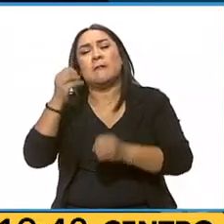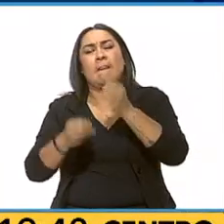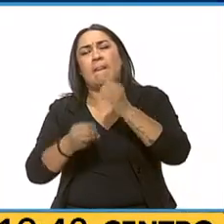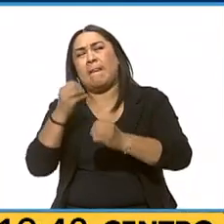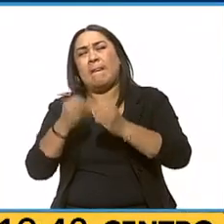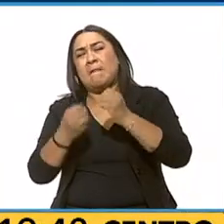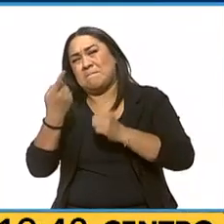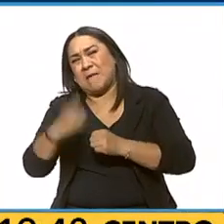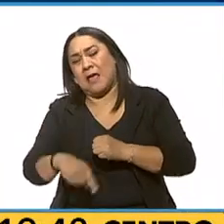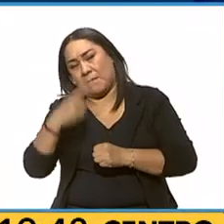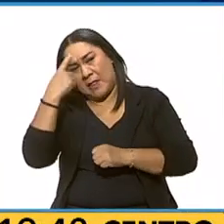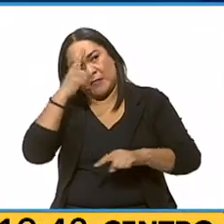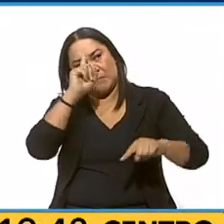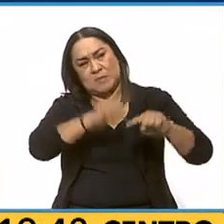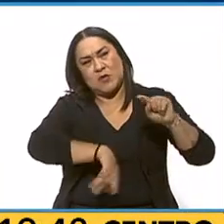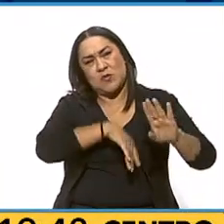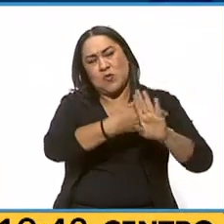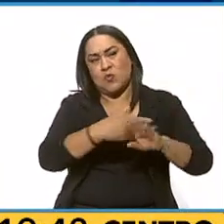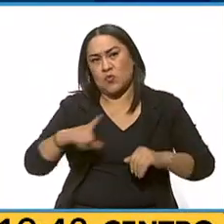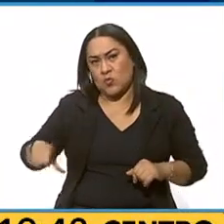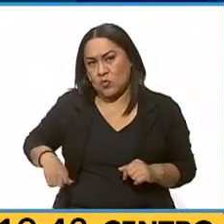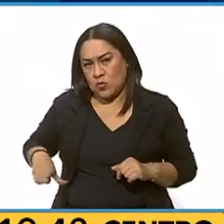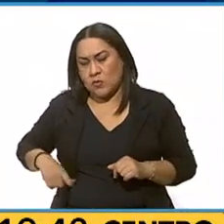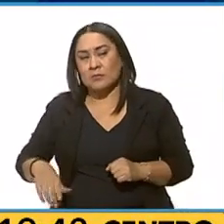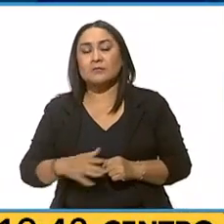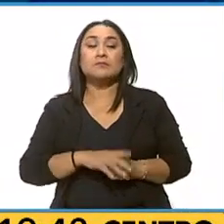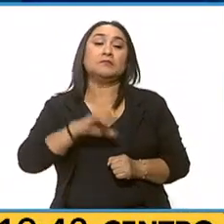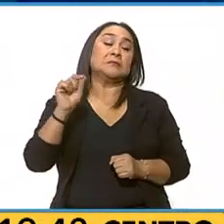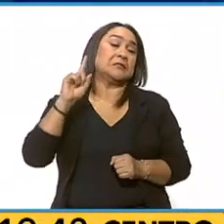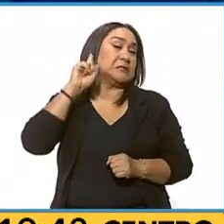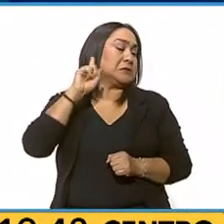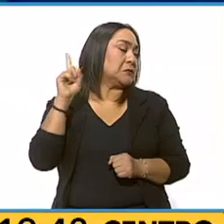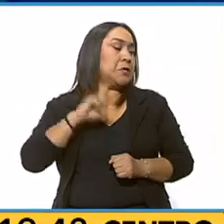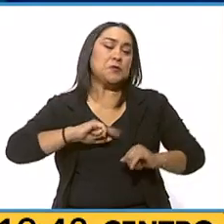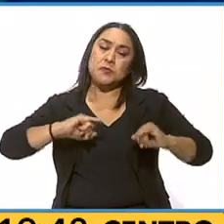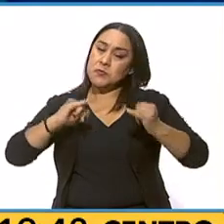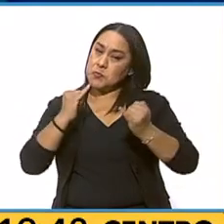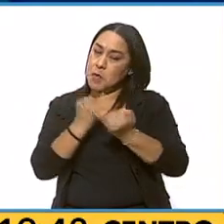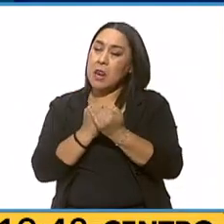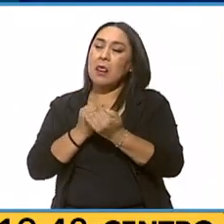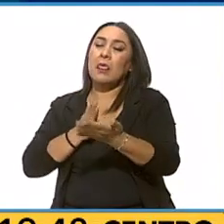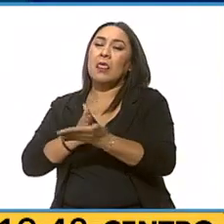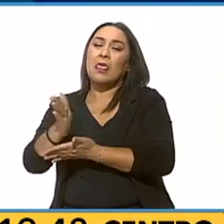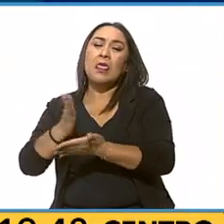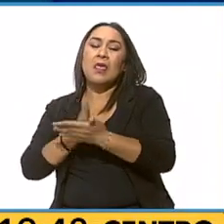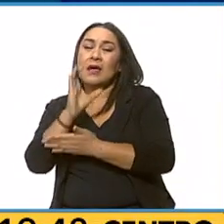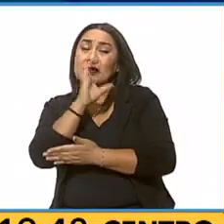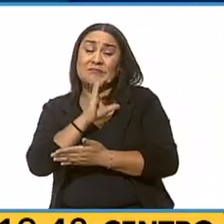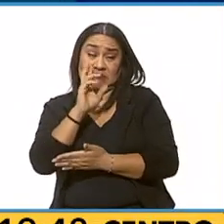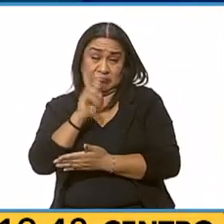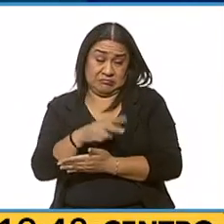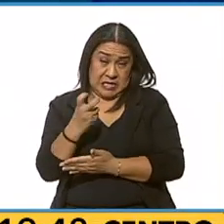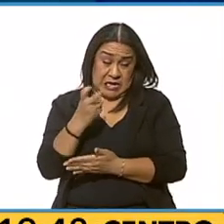institucional. Y luego Zedillo le dio un manotazo. Han hecho con la